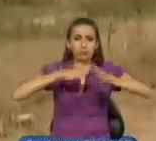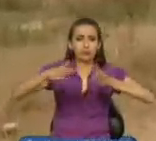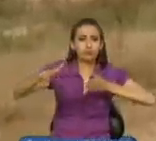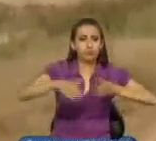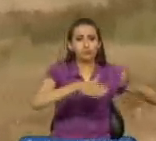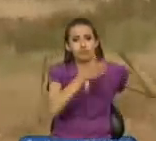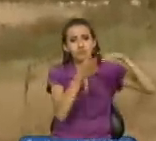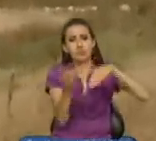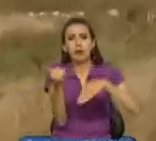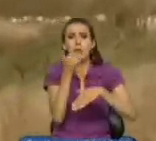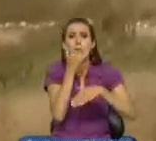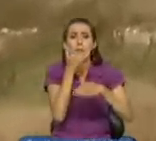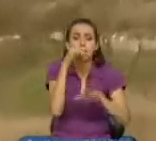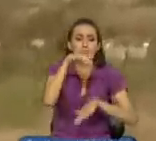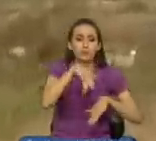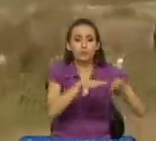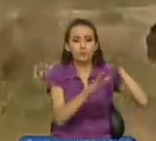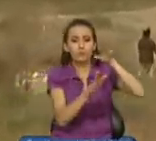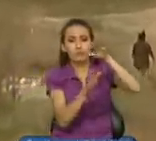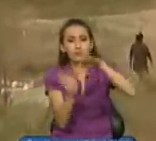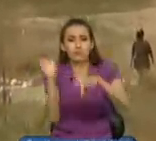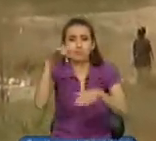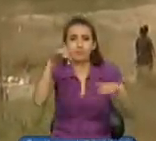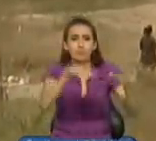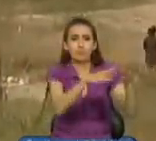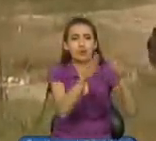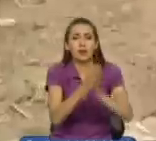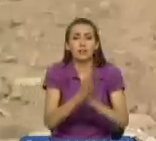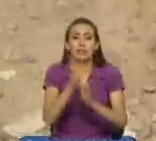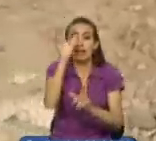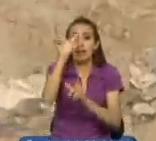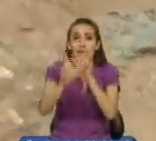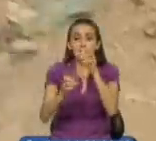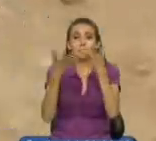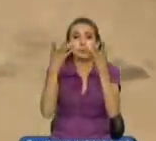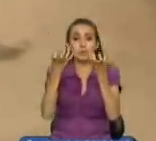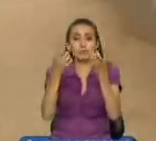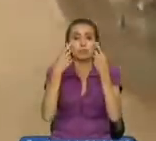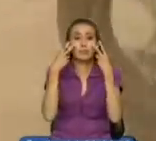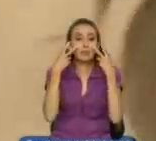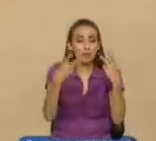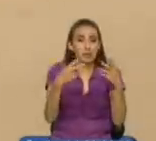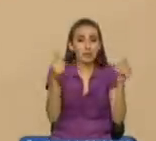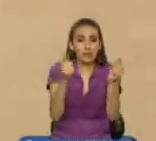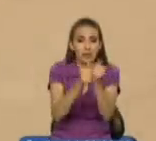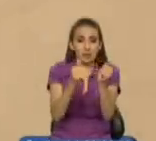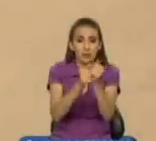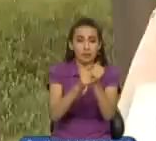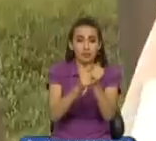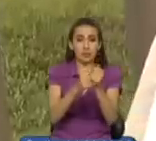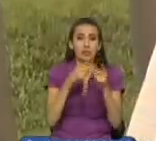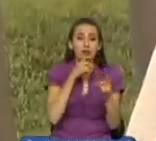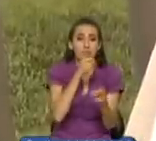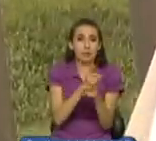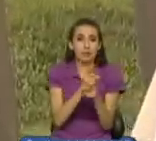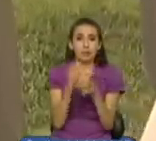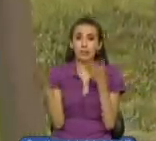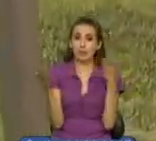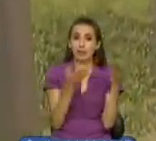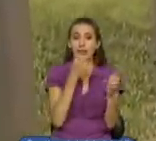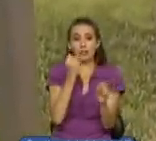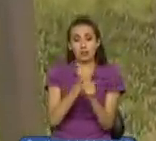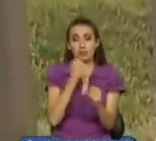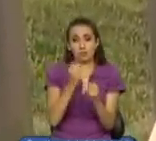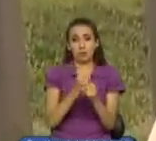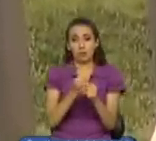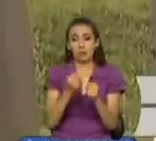ladrillera dondee las necesidades se multiplican los habitantes se refirieron a la cercanía con su realidad trabajo para los pobres